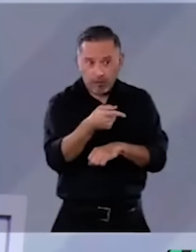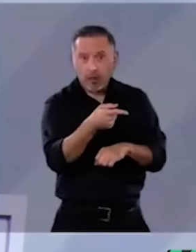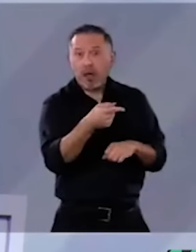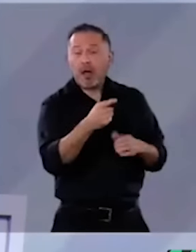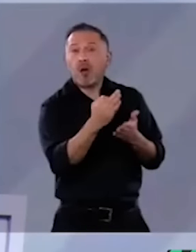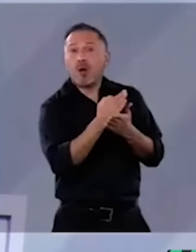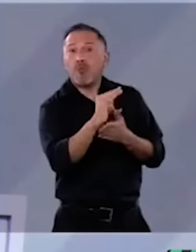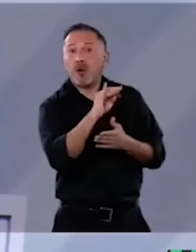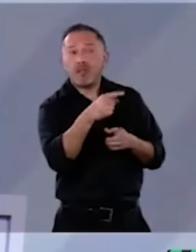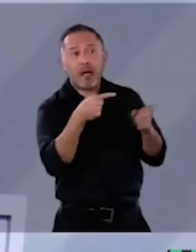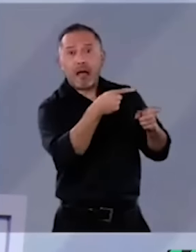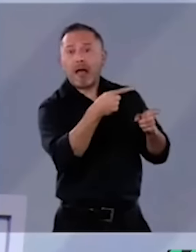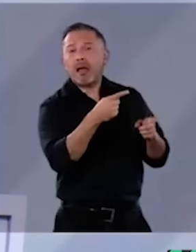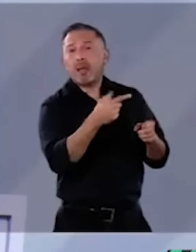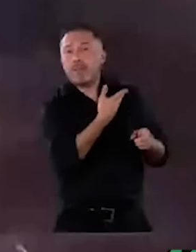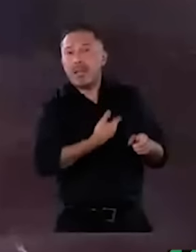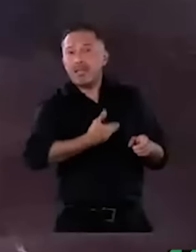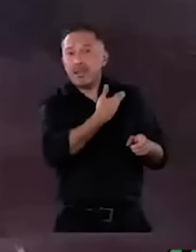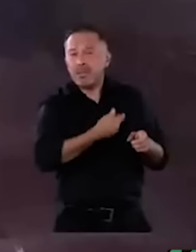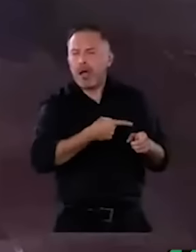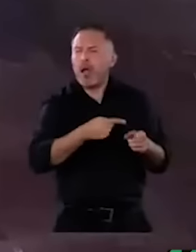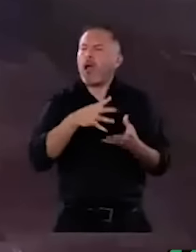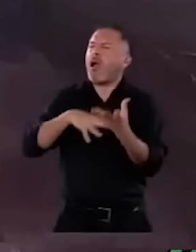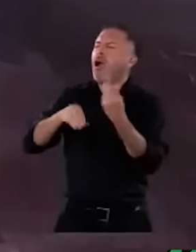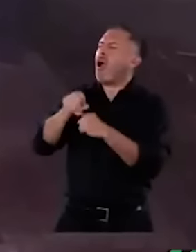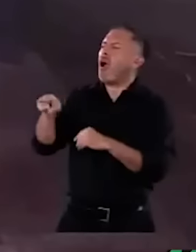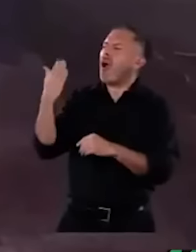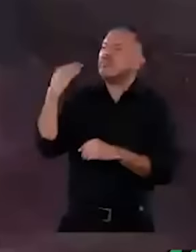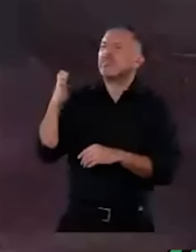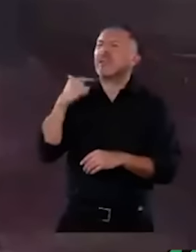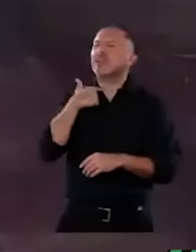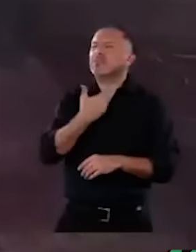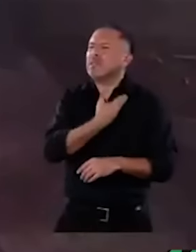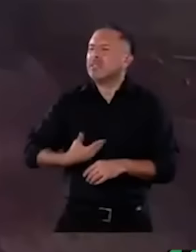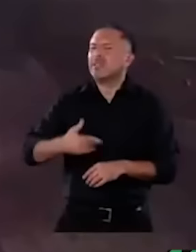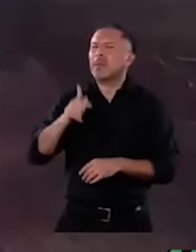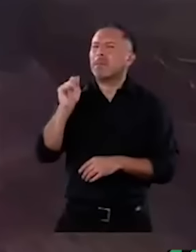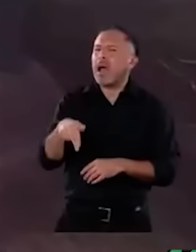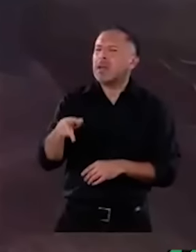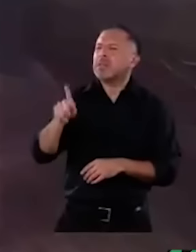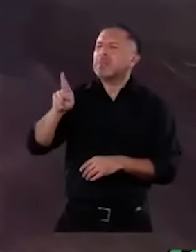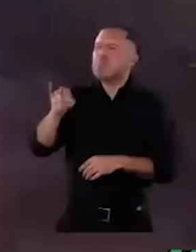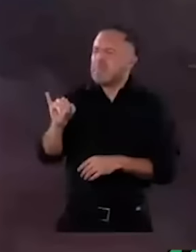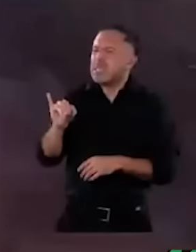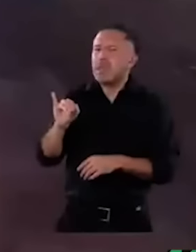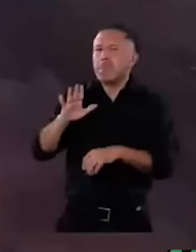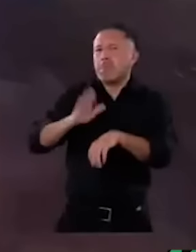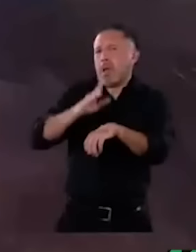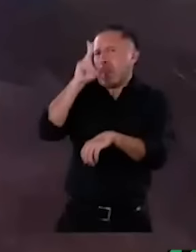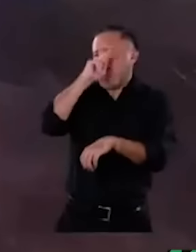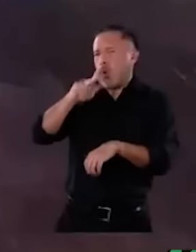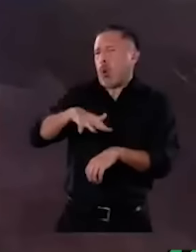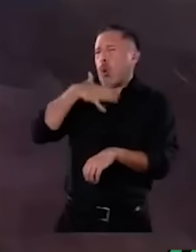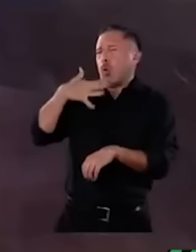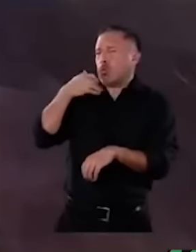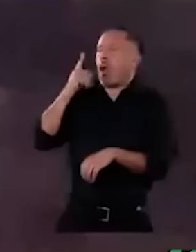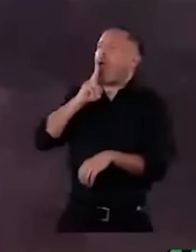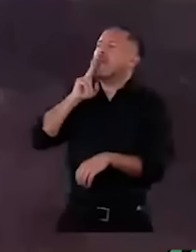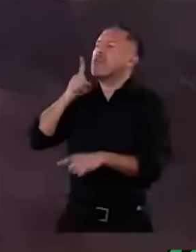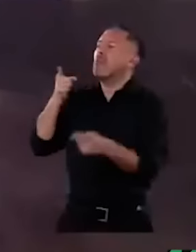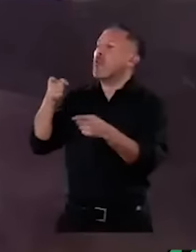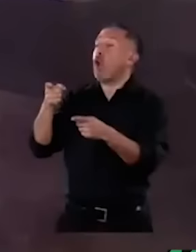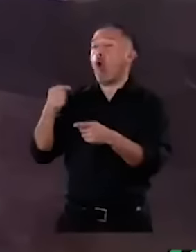Y cuando se saca el tema de los expresidentes del PRI y del PAN, que fueron los más corruptos de la historia de México, dice que a ella no le mandan.